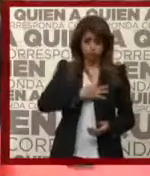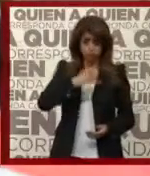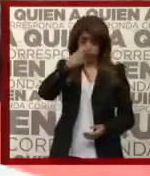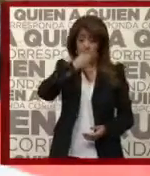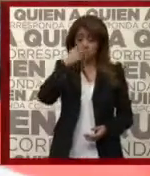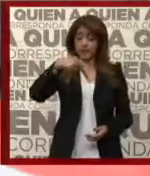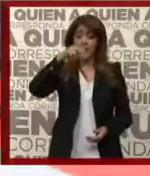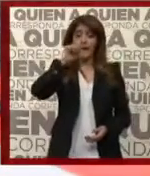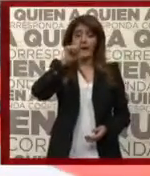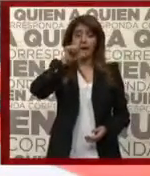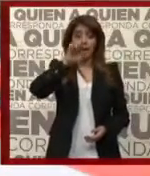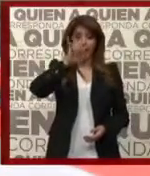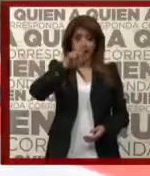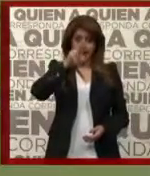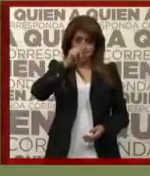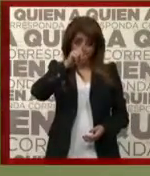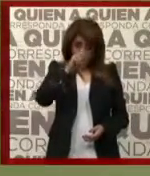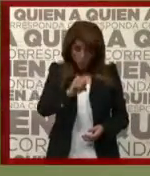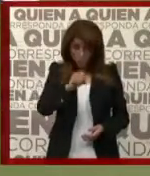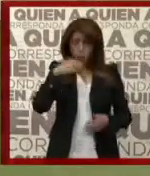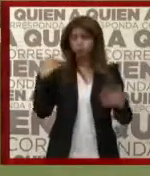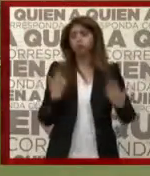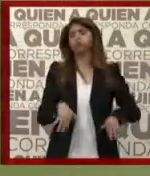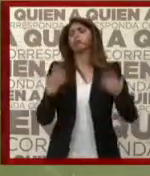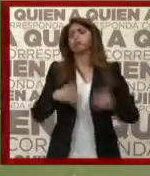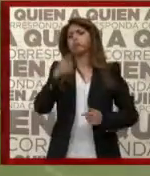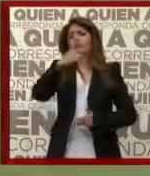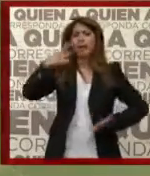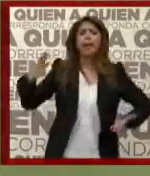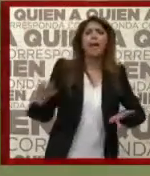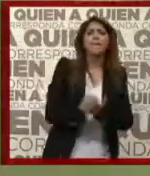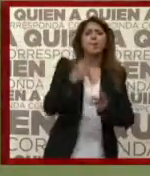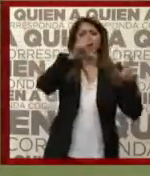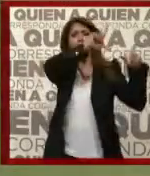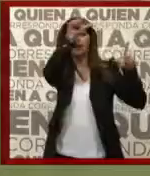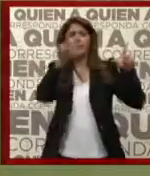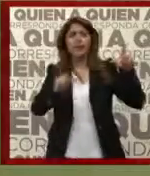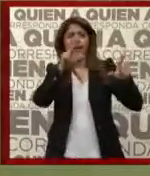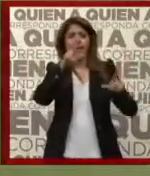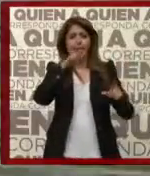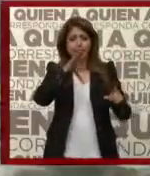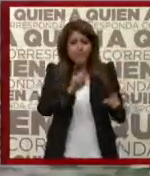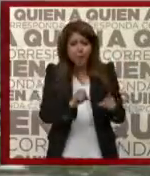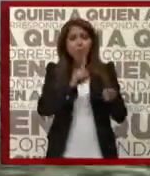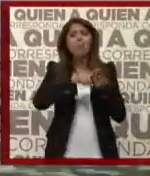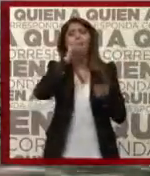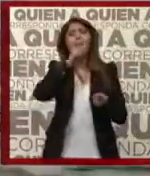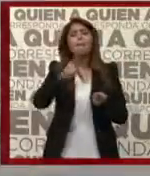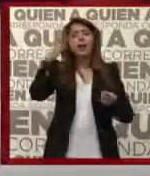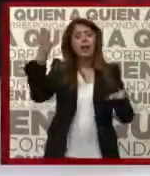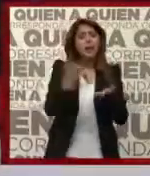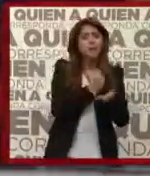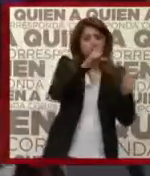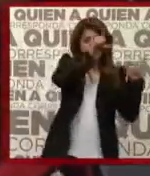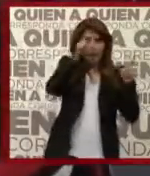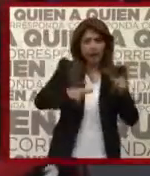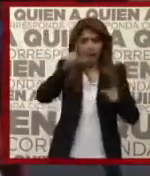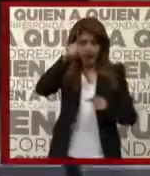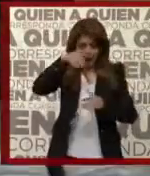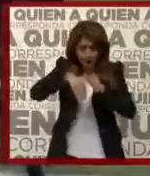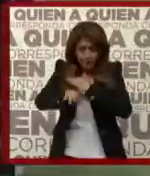Méndez Villegas, igual, es campeón nacional de remo bajo techo, campeón nacional de remo de agua